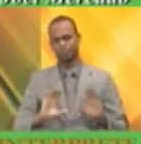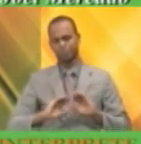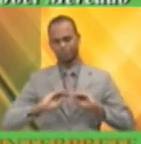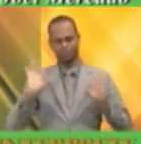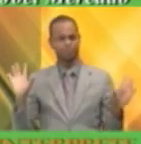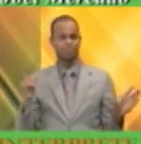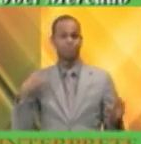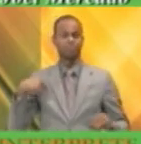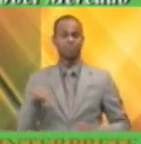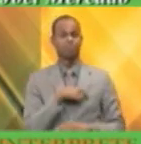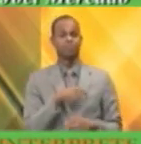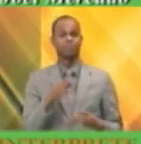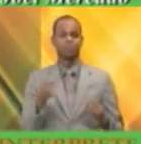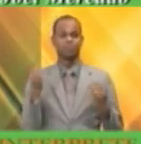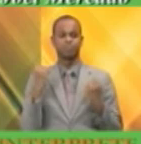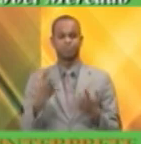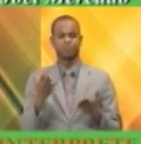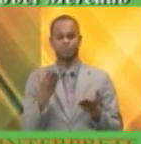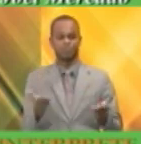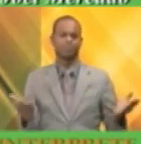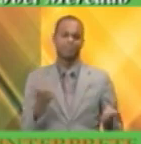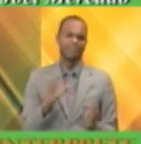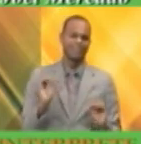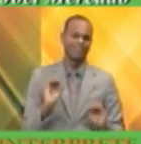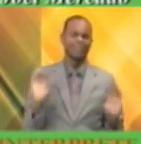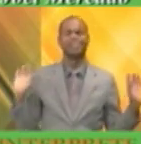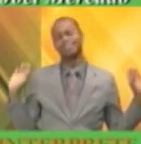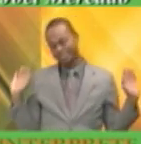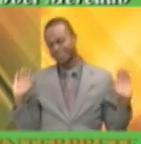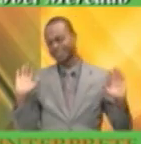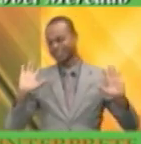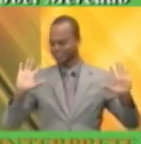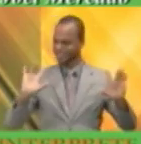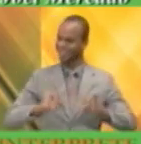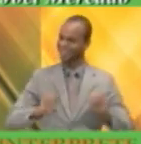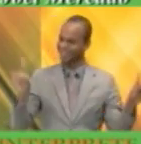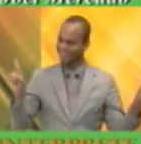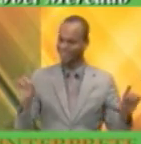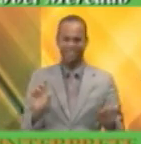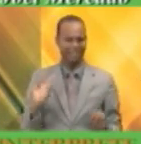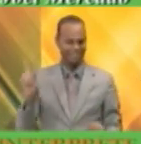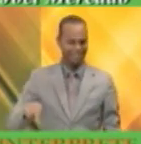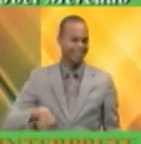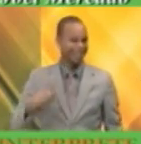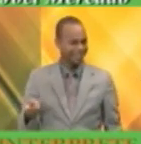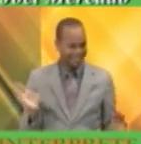de que nosotros tenemos muchos recursos y ellos no. Ajá, evidentemente. No será al revés. Sí.